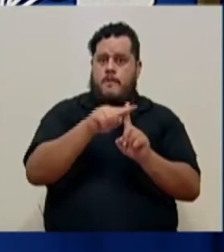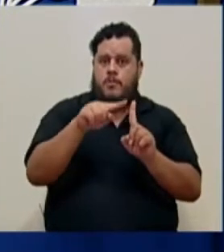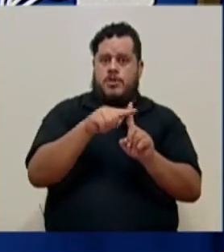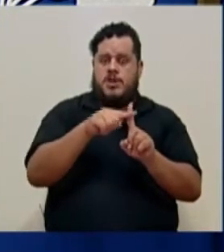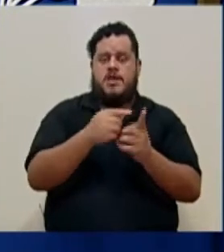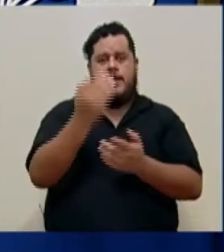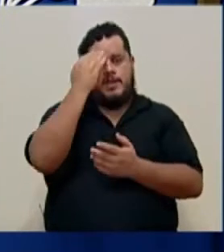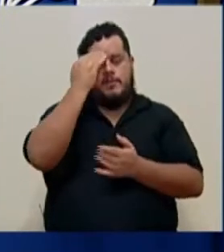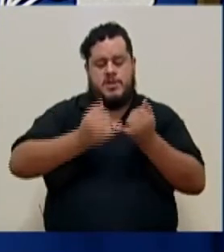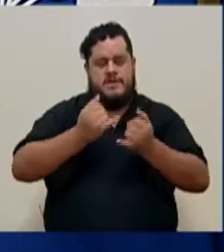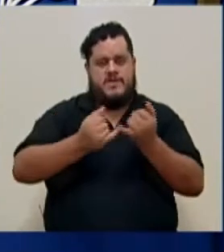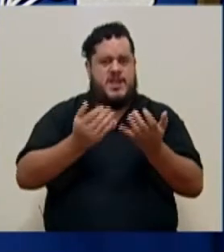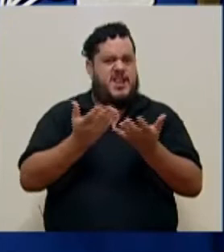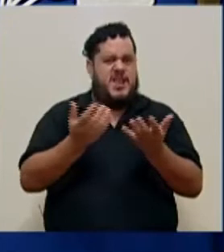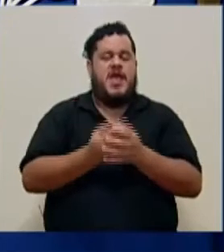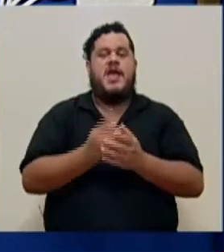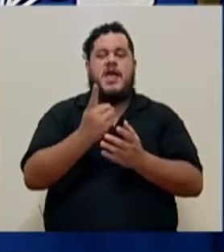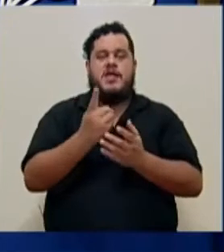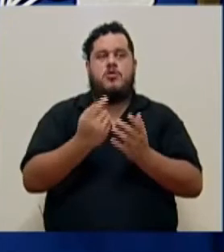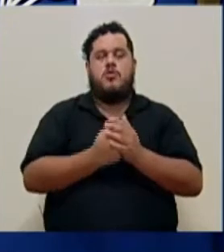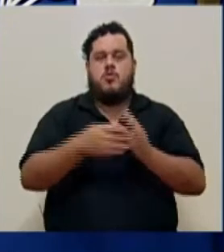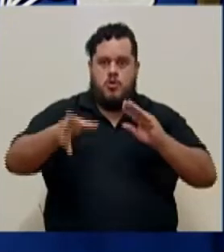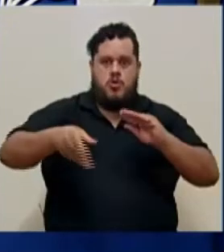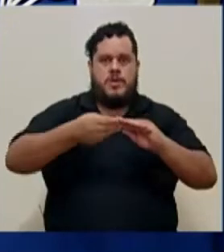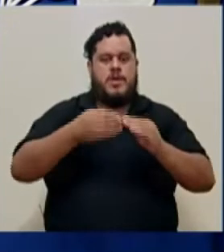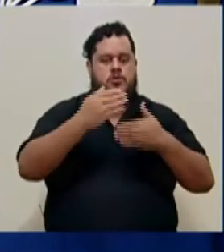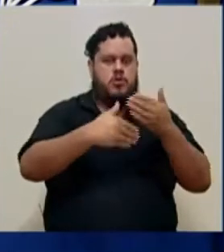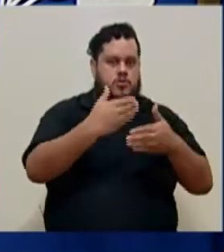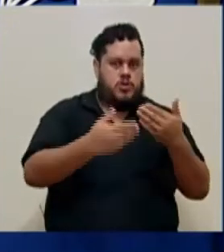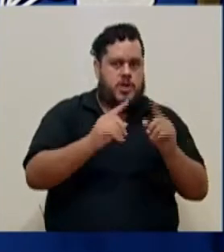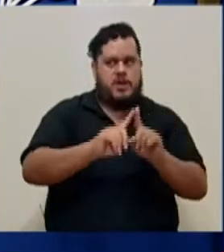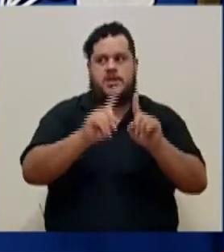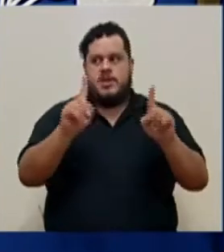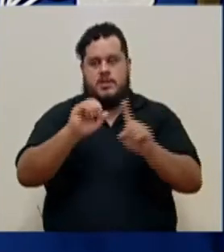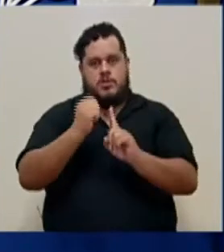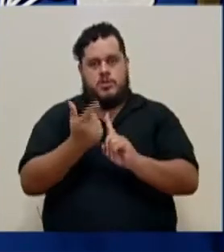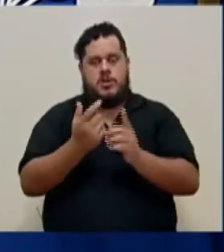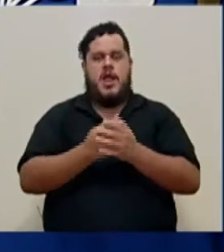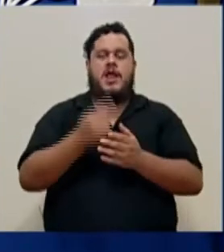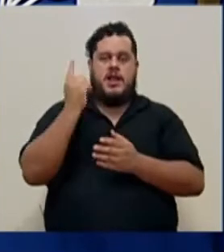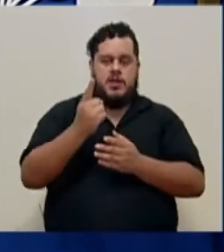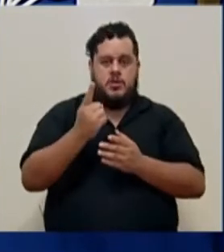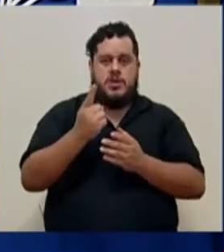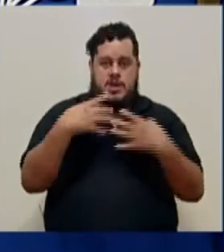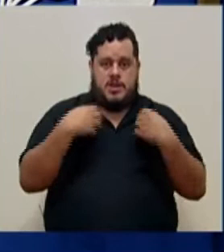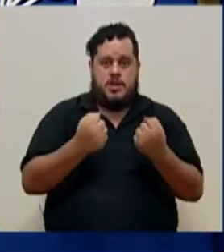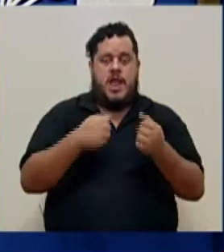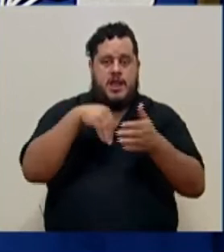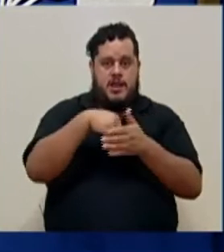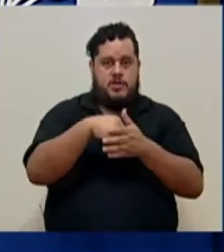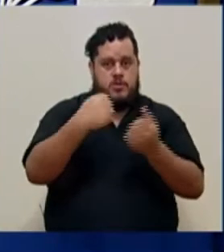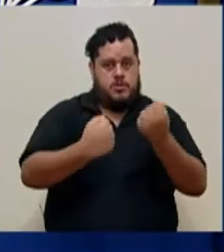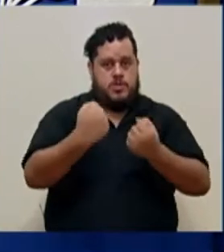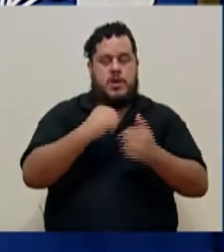que esto, a final de cuentas, es un complemento, que los protocolos, que el hecho del distanciamiento social, que las órdenes sanitarias, que la restricción